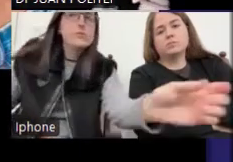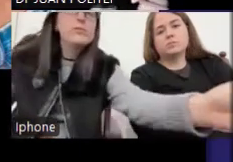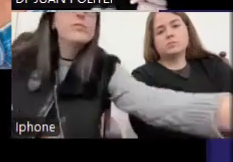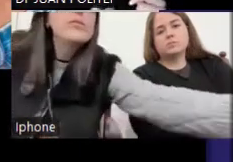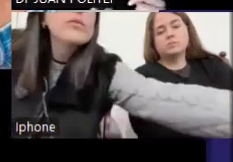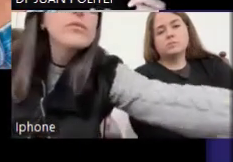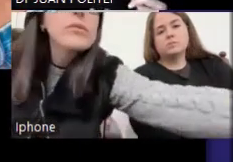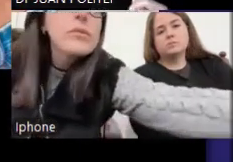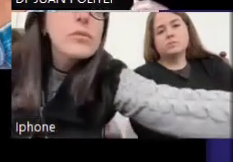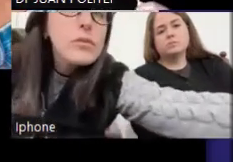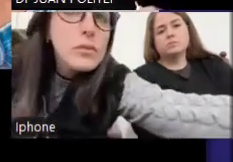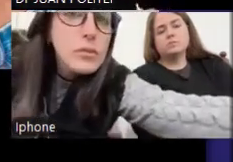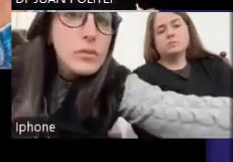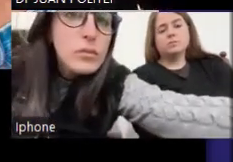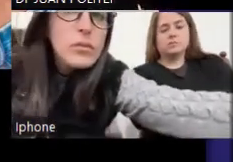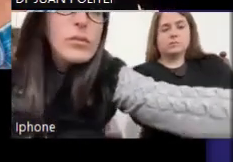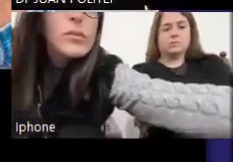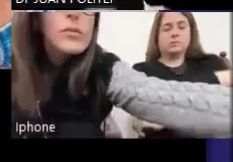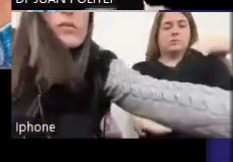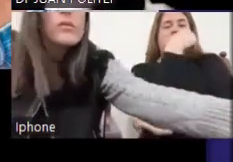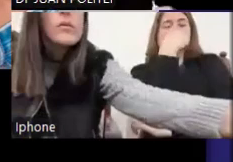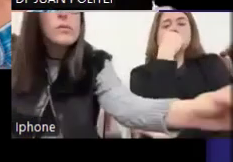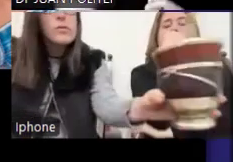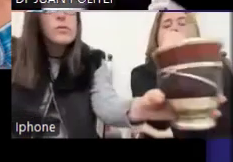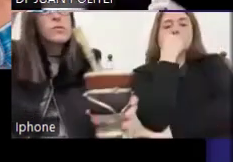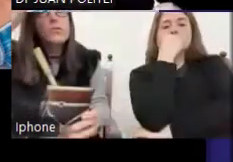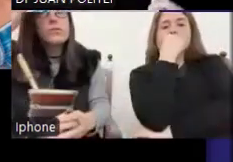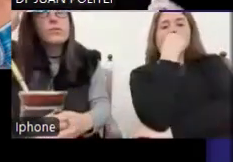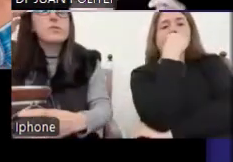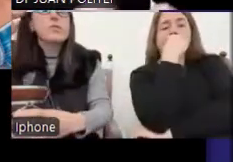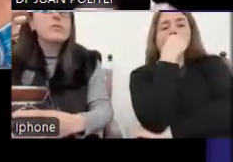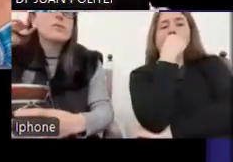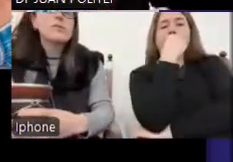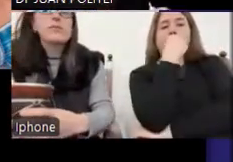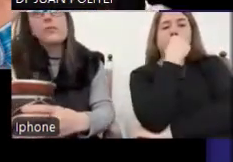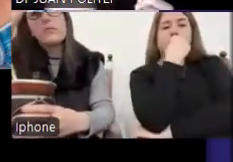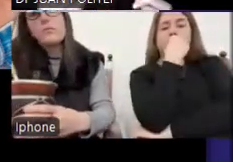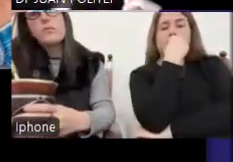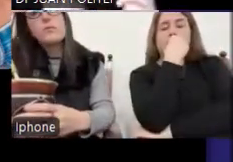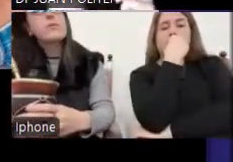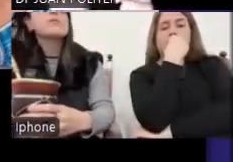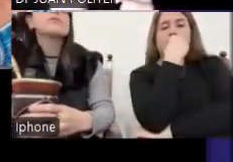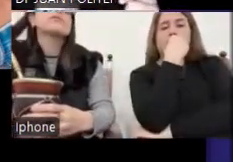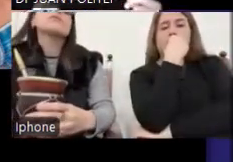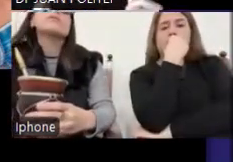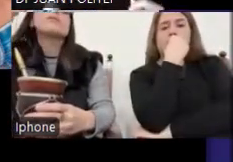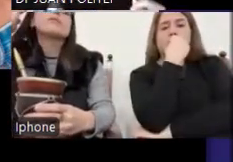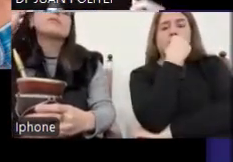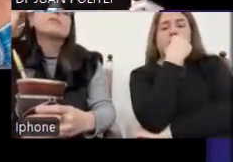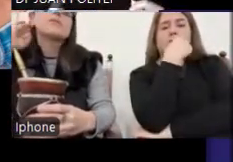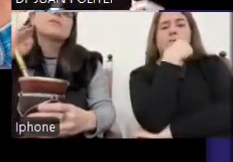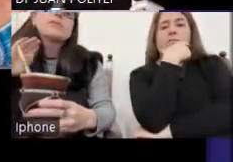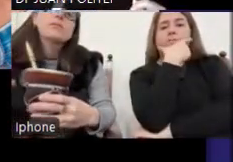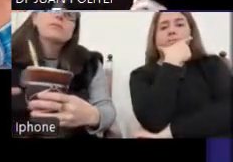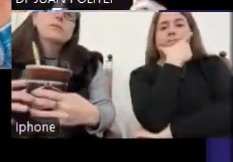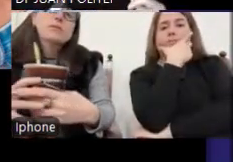la da el mismo paciente, nada, nada del otro mundo. ¿Cómo hace un diabético todos los días? Bueno, esto es una vez por